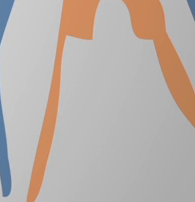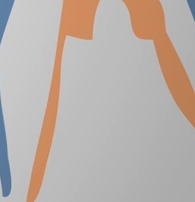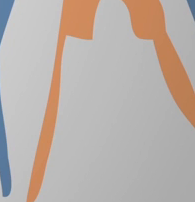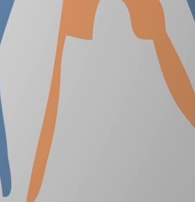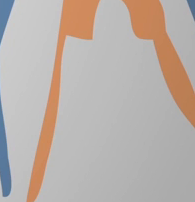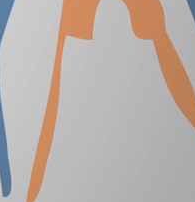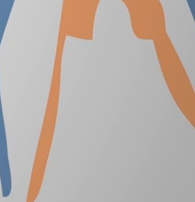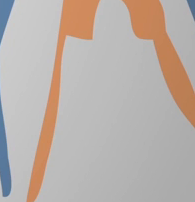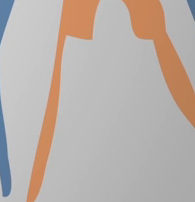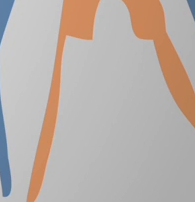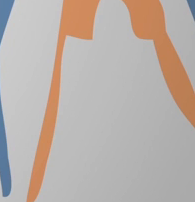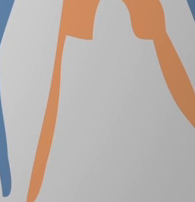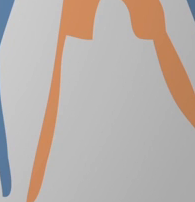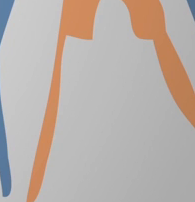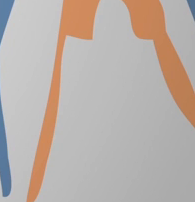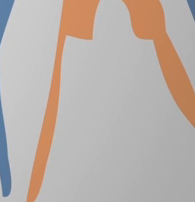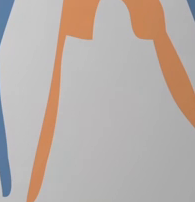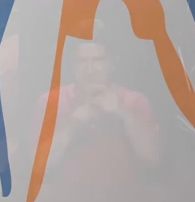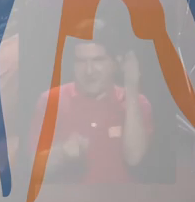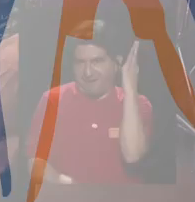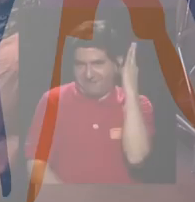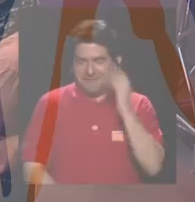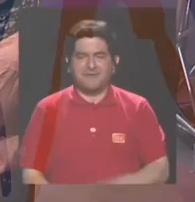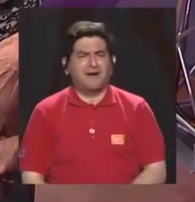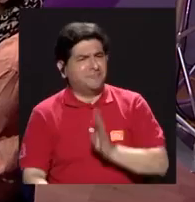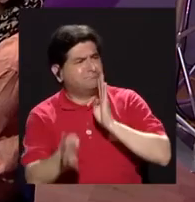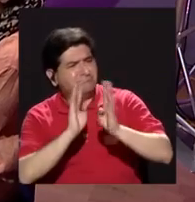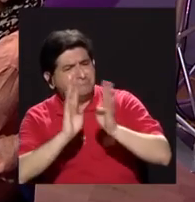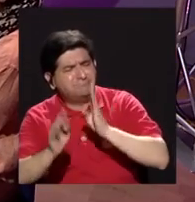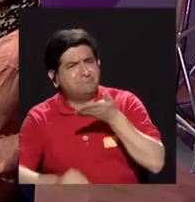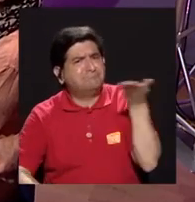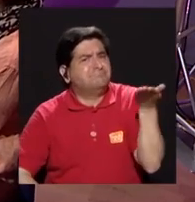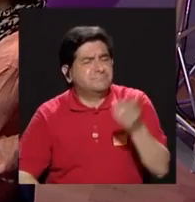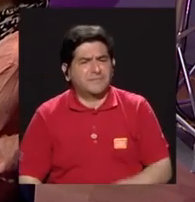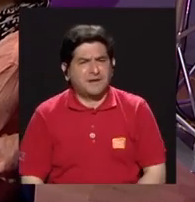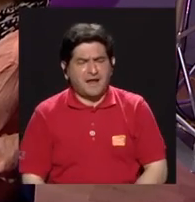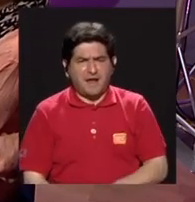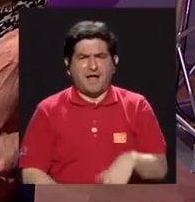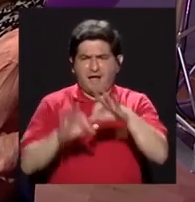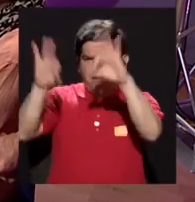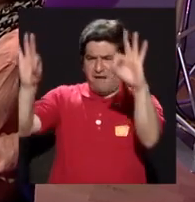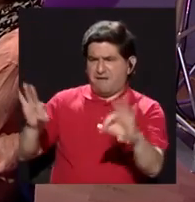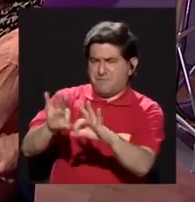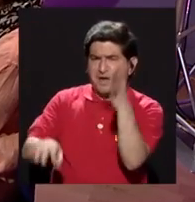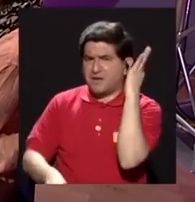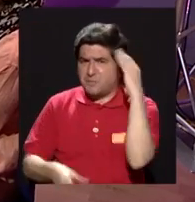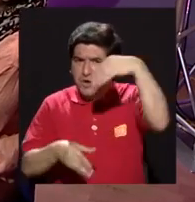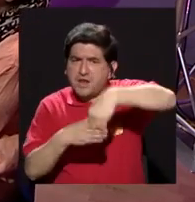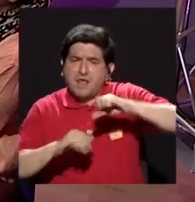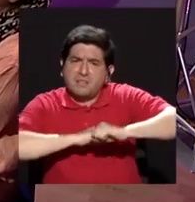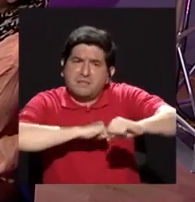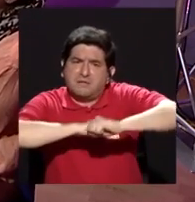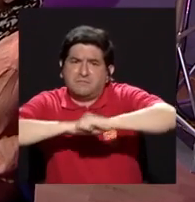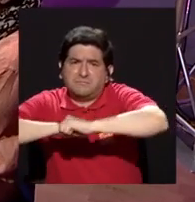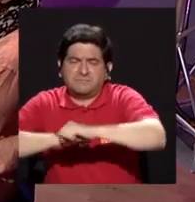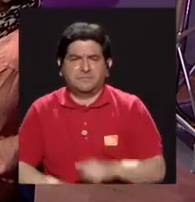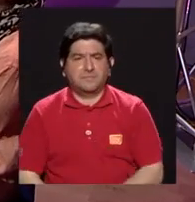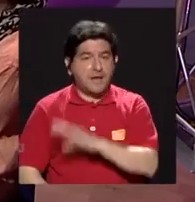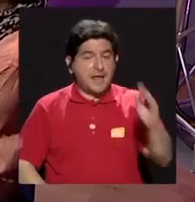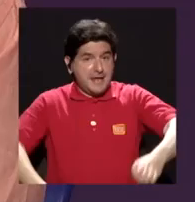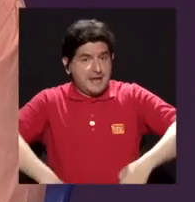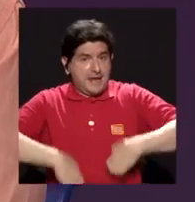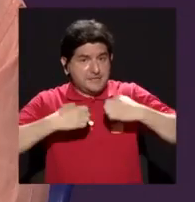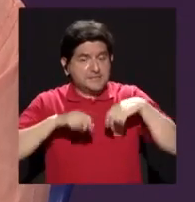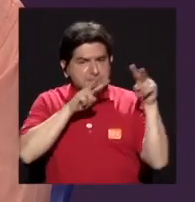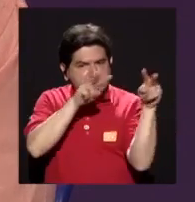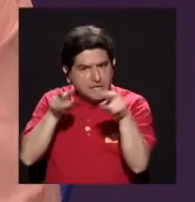estamos de regreso en el programa palabra de mujer hablando sobre la imagen de las mujeres en la publicidad y la existencia